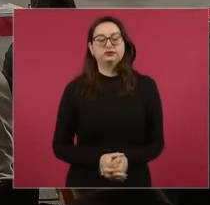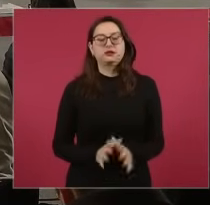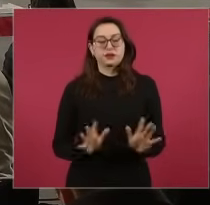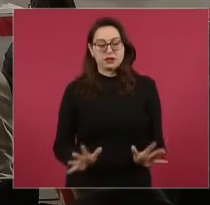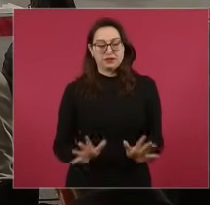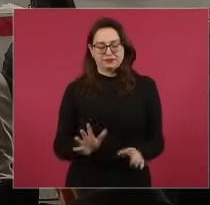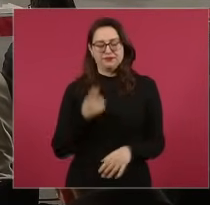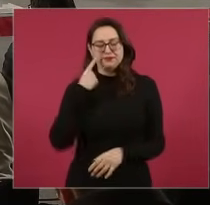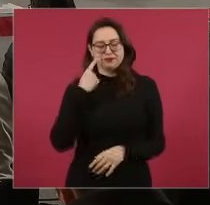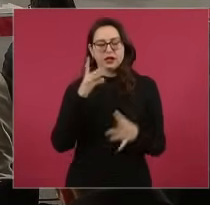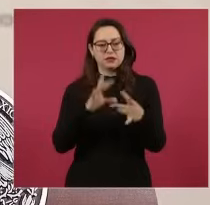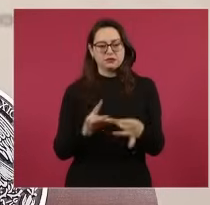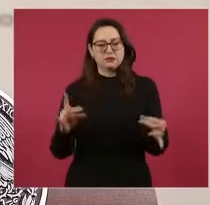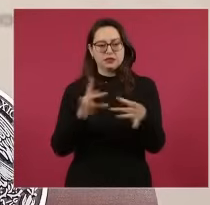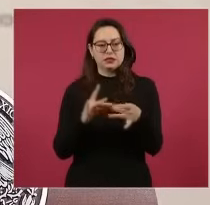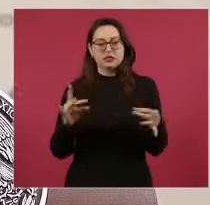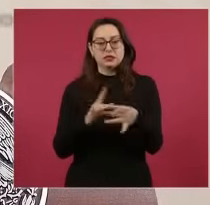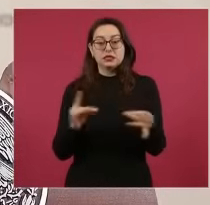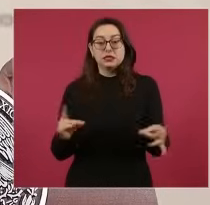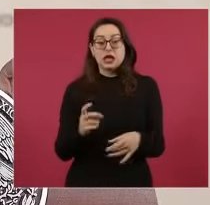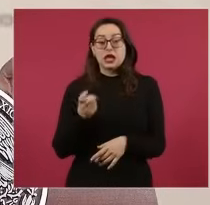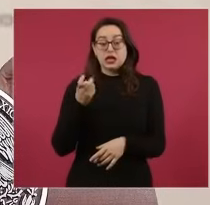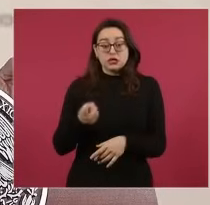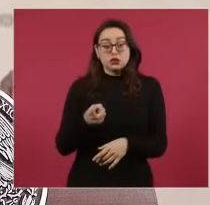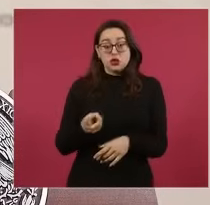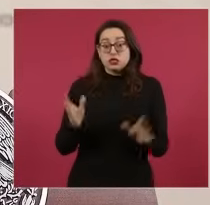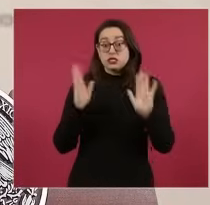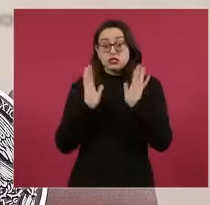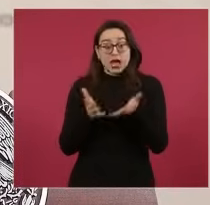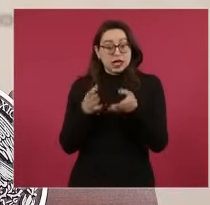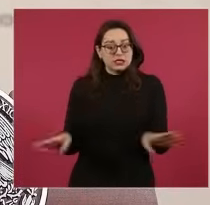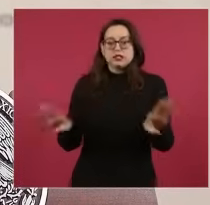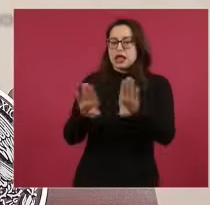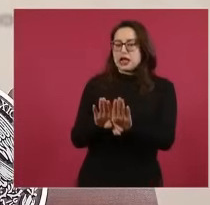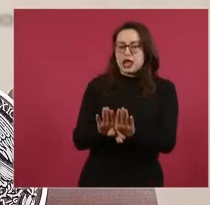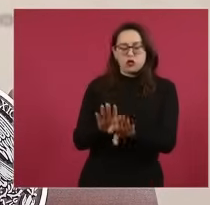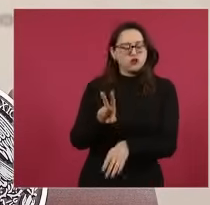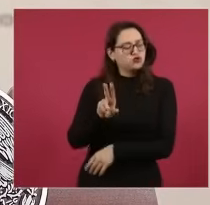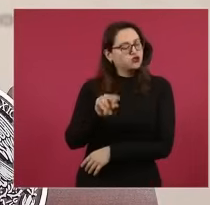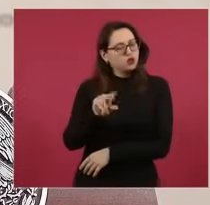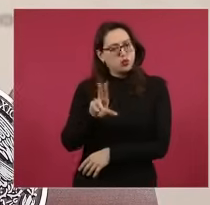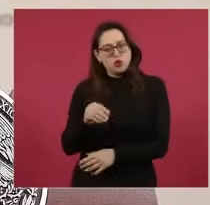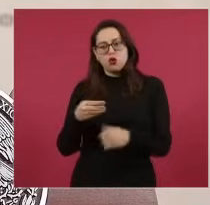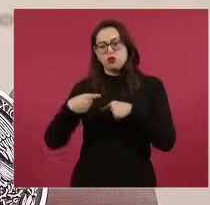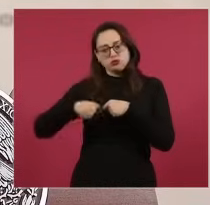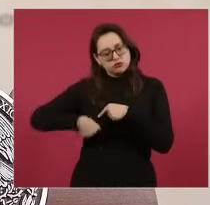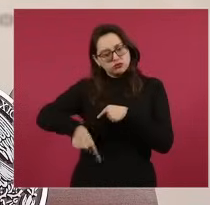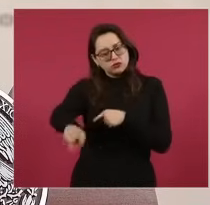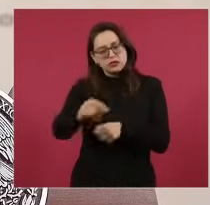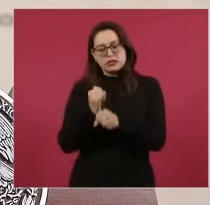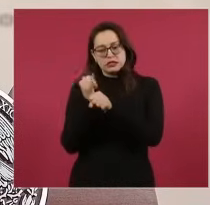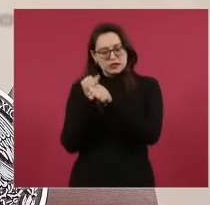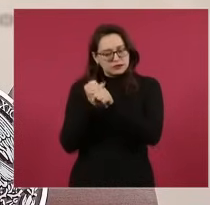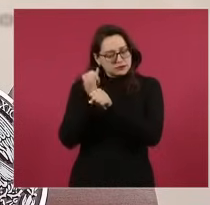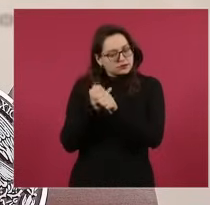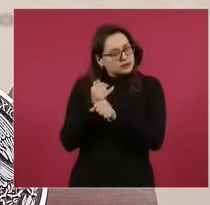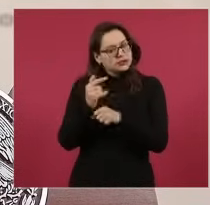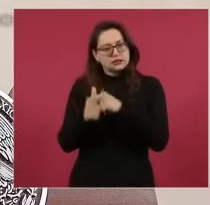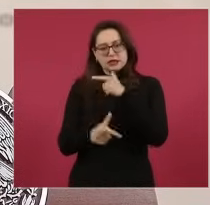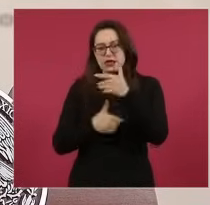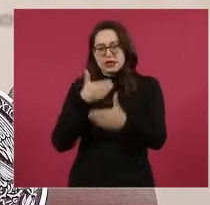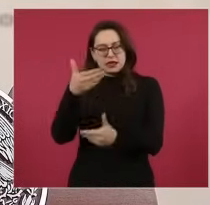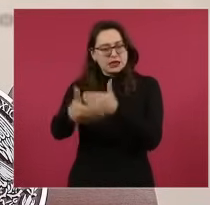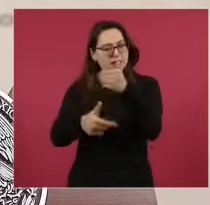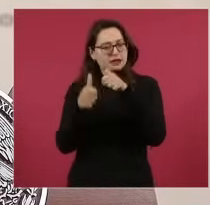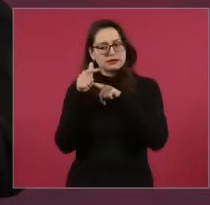Lo que se hizo, y esto no está concluido, no es un expediente